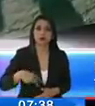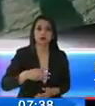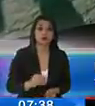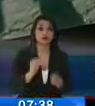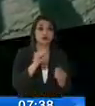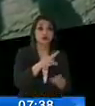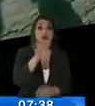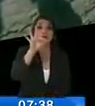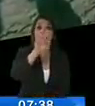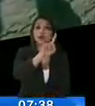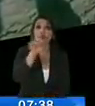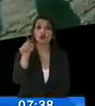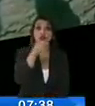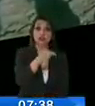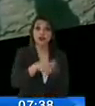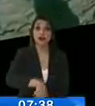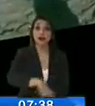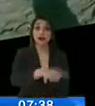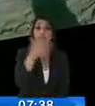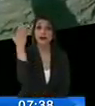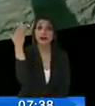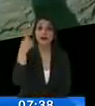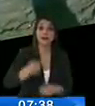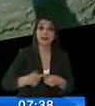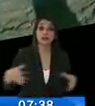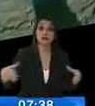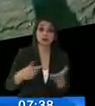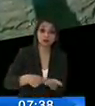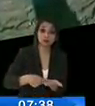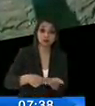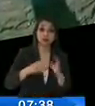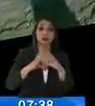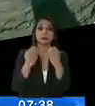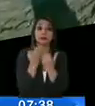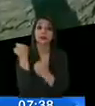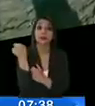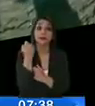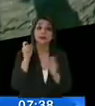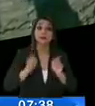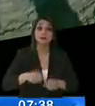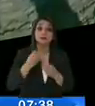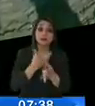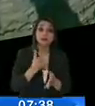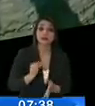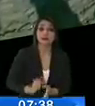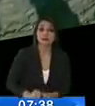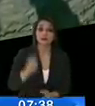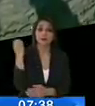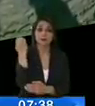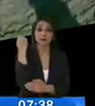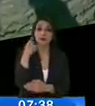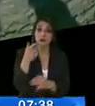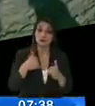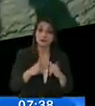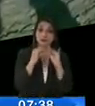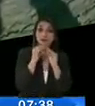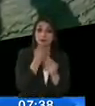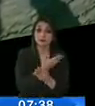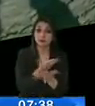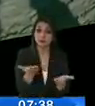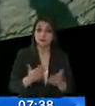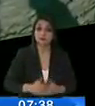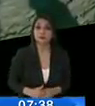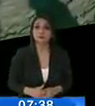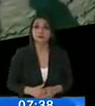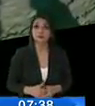911 donde está el alcalde de la capital reunido con el coe metropolitano para saber más detalles de la emergencia ustedes continúan con más de estudios centrales